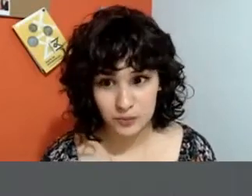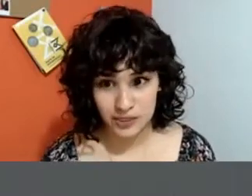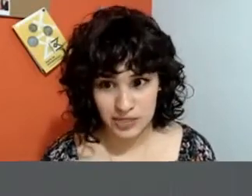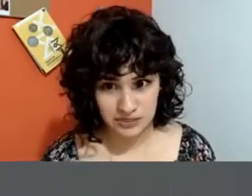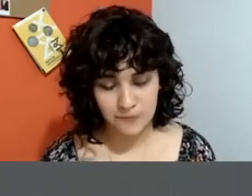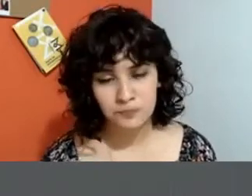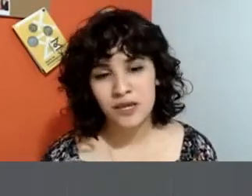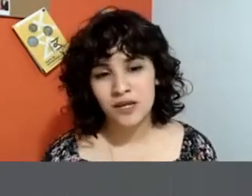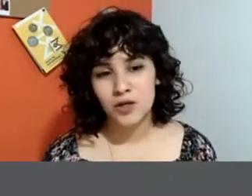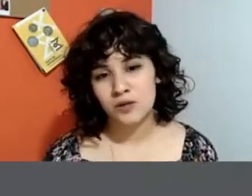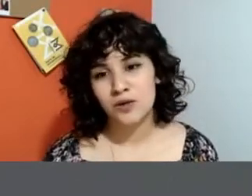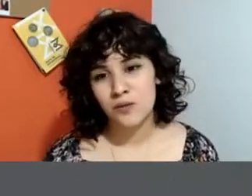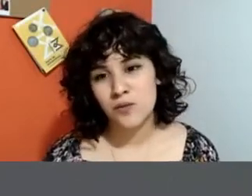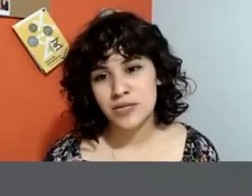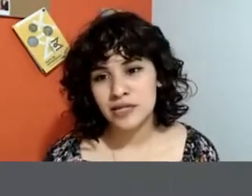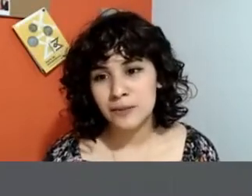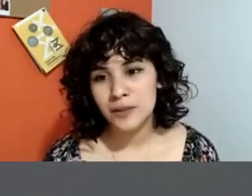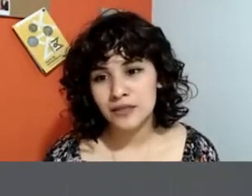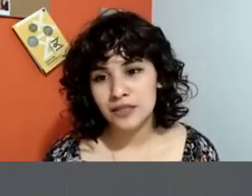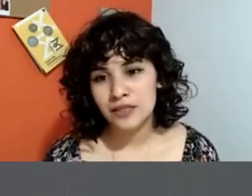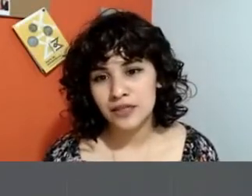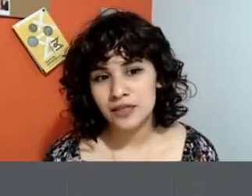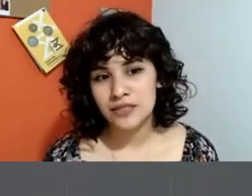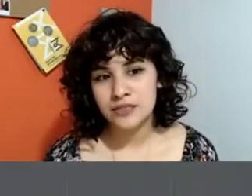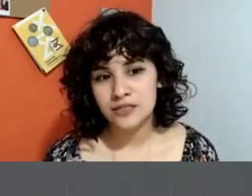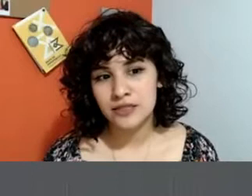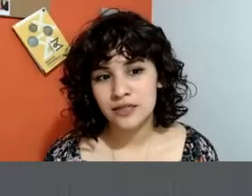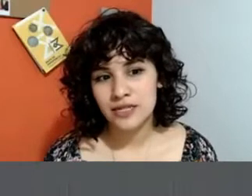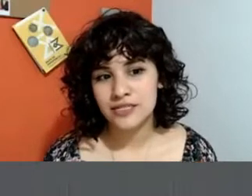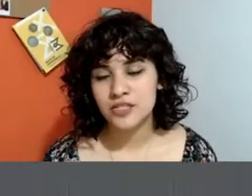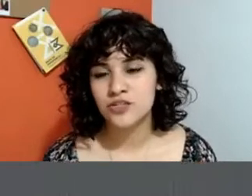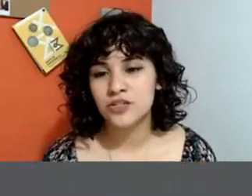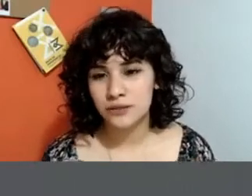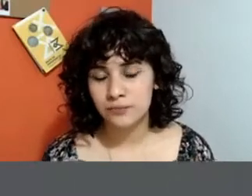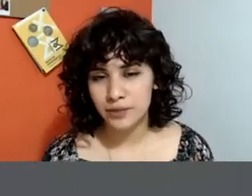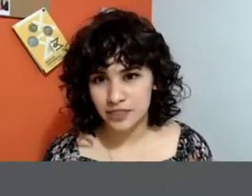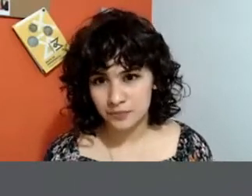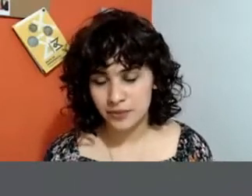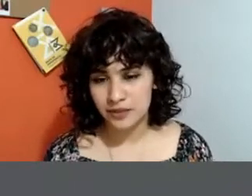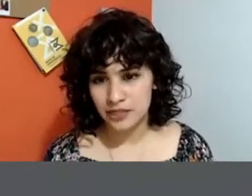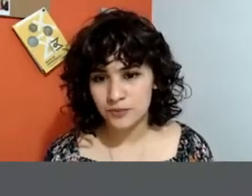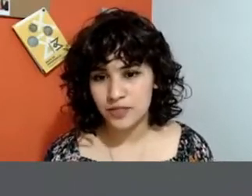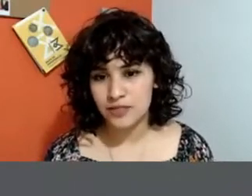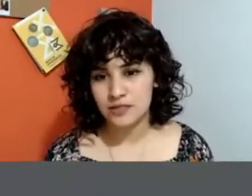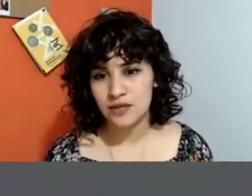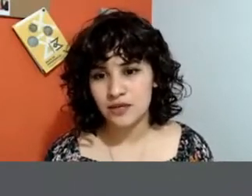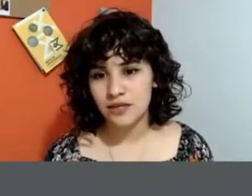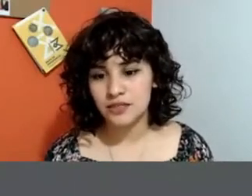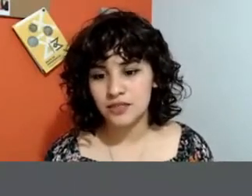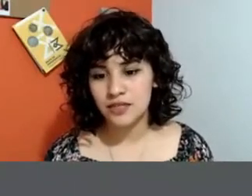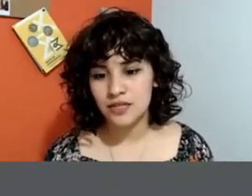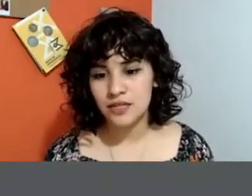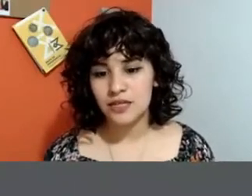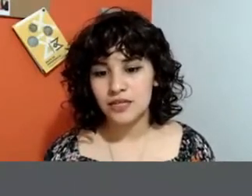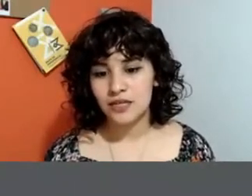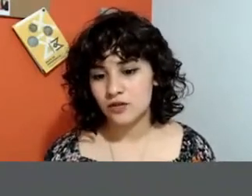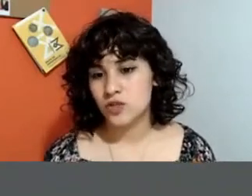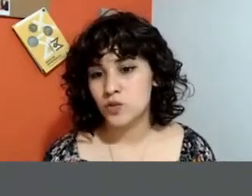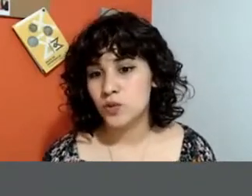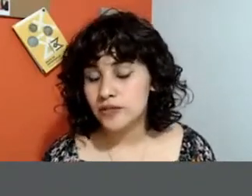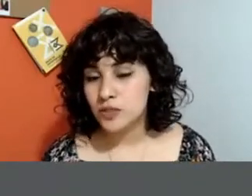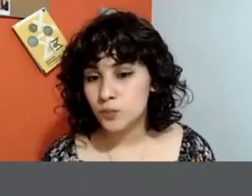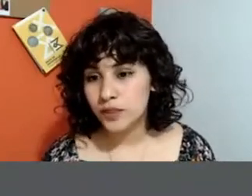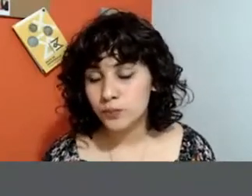ampliar la experiencia. Lo que buscamos básicamente en esta sección de ampliar la experiencia es que